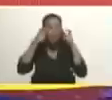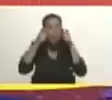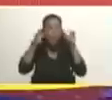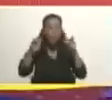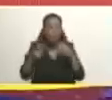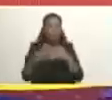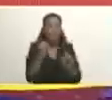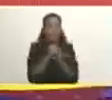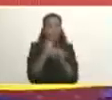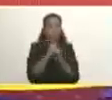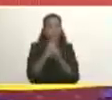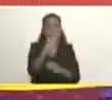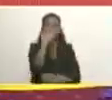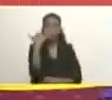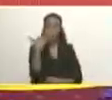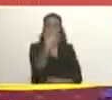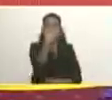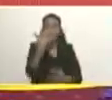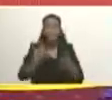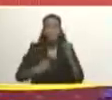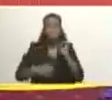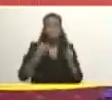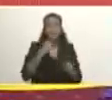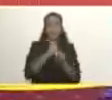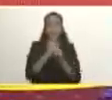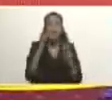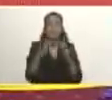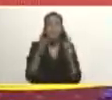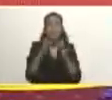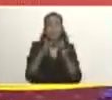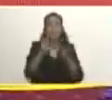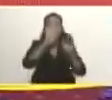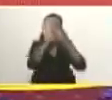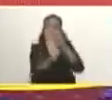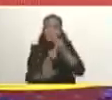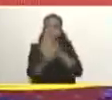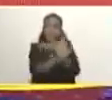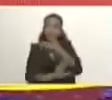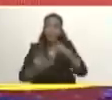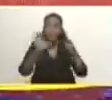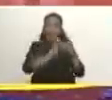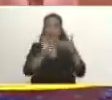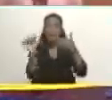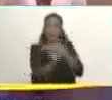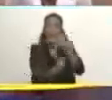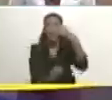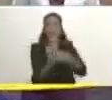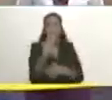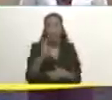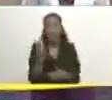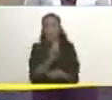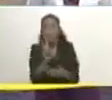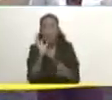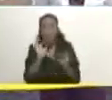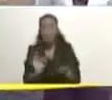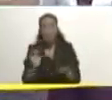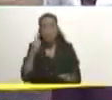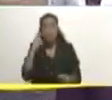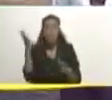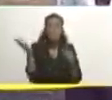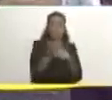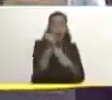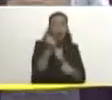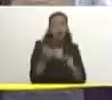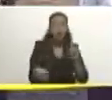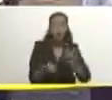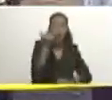ciberataques a las big data de los principales sistemas de protección implementados por el gobierno bolivariano, que persiguen